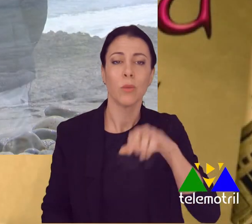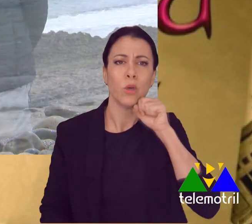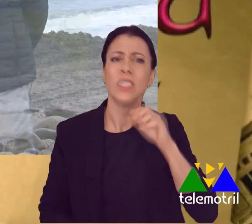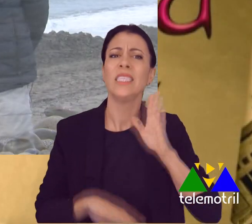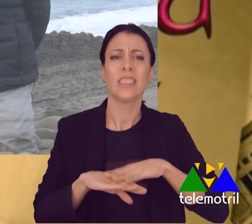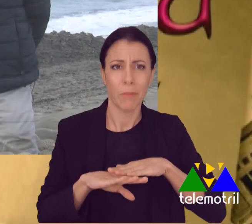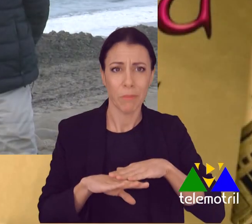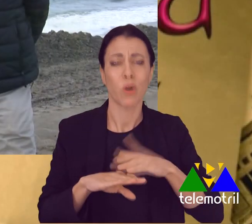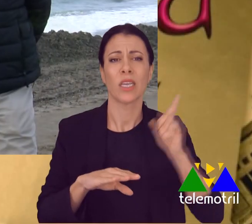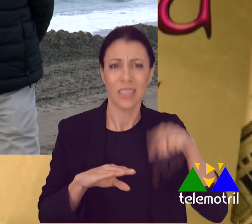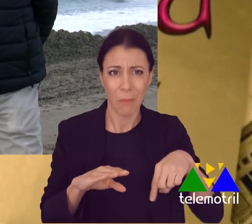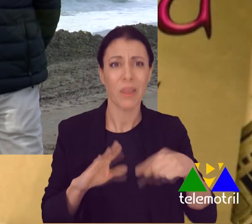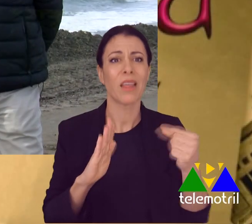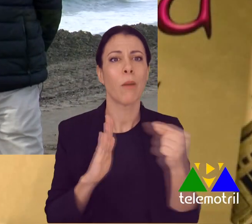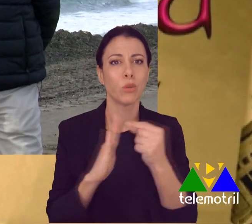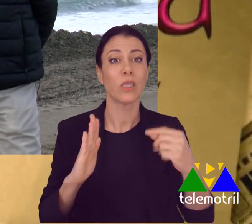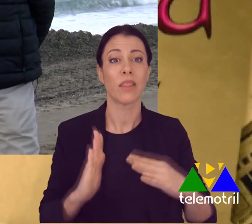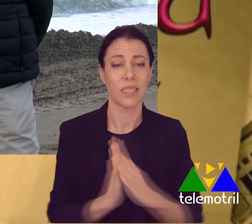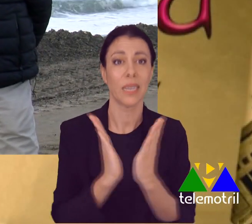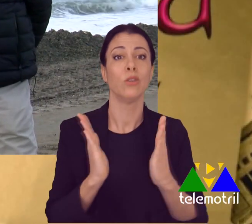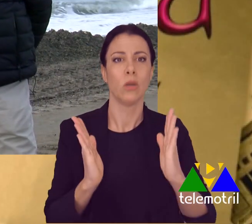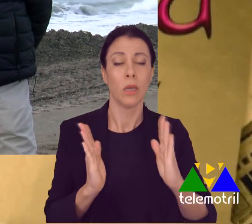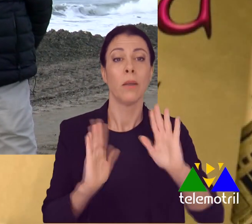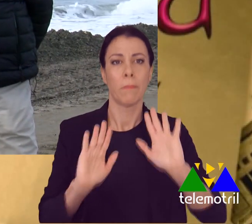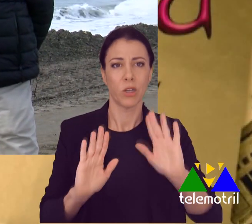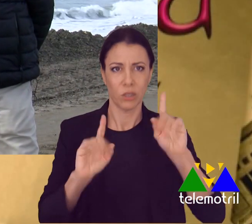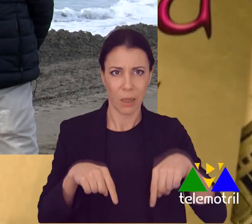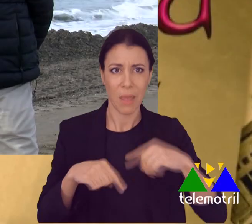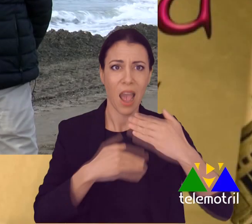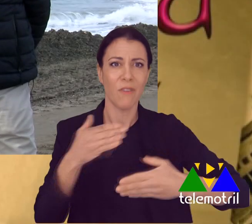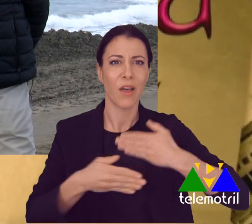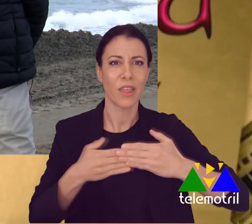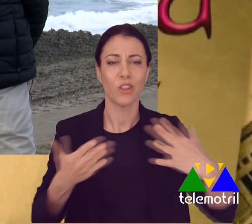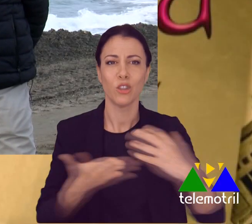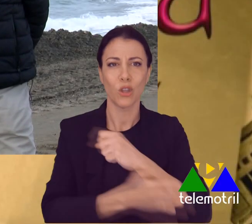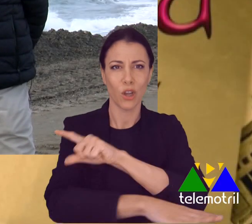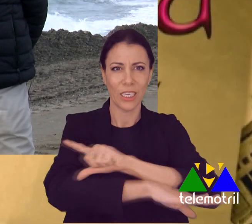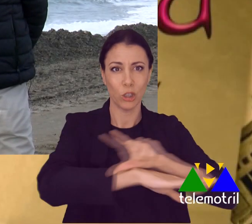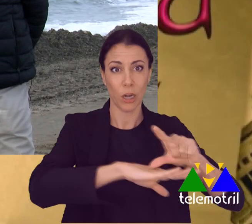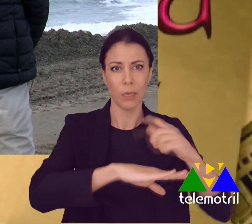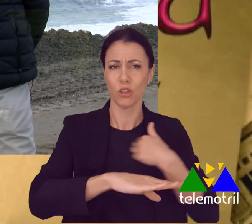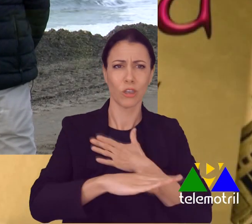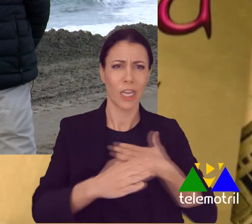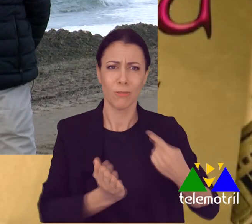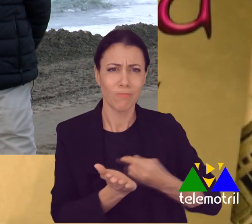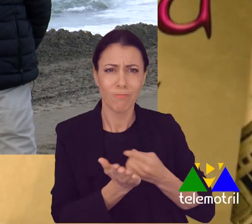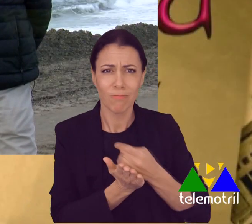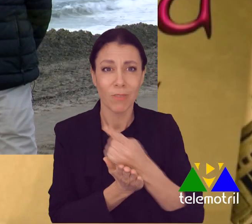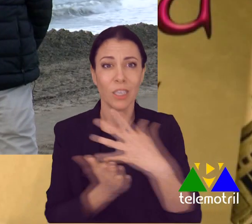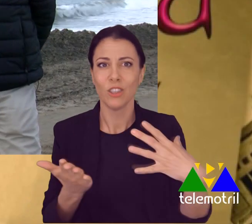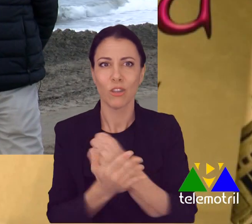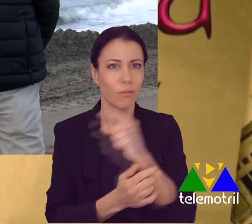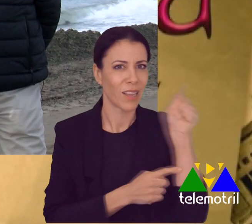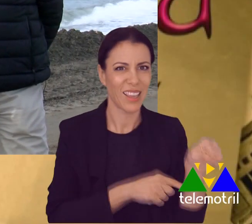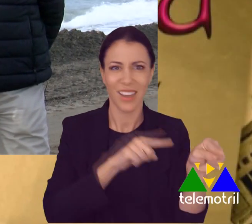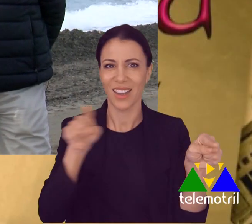Punta del Santo, ¿no? Y por supuesto iremos avanzando en todo nuestro litoral para recorrerlo, como yo decía al principio, de punta a